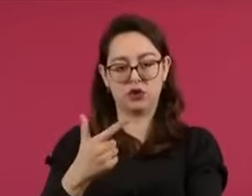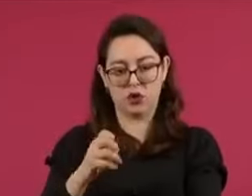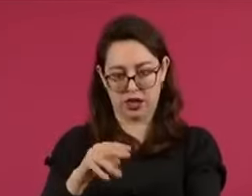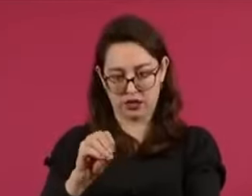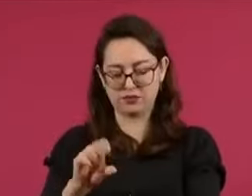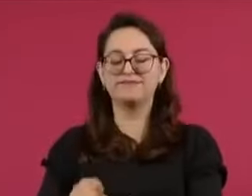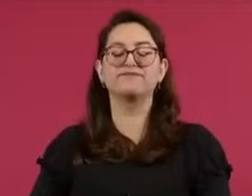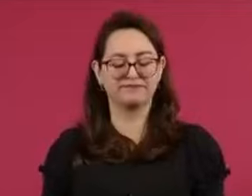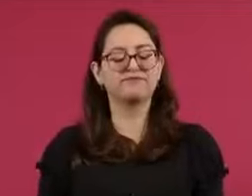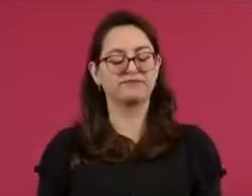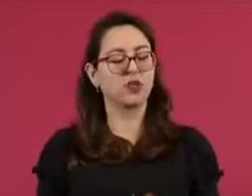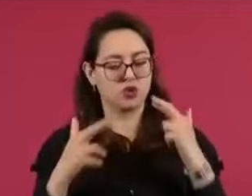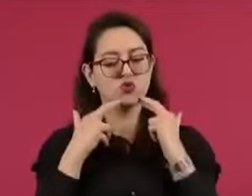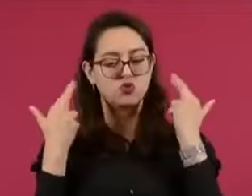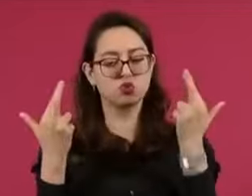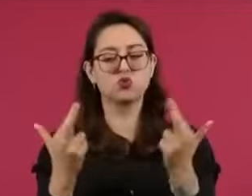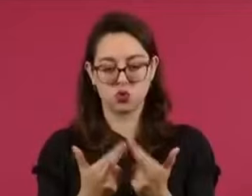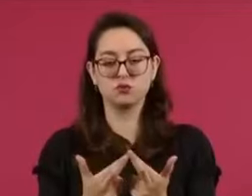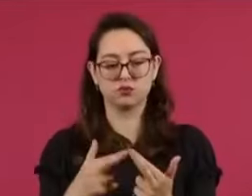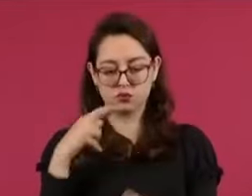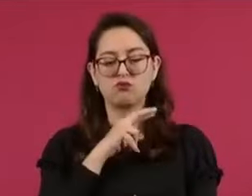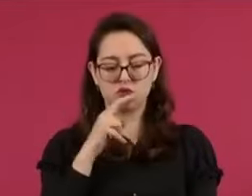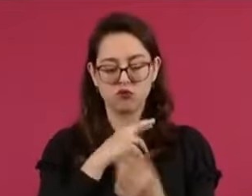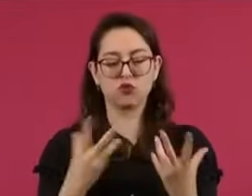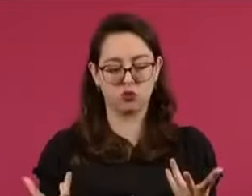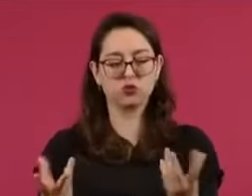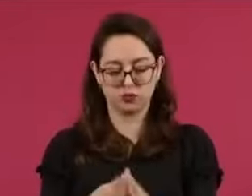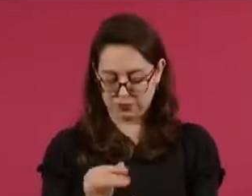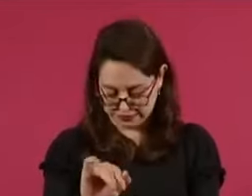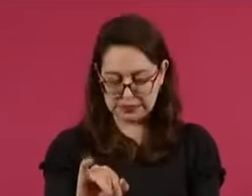reunión. Se va a dar la reunión lo más pronto posible.